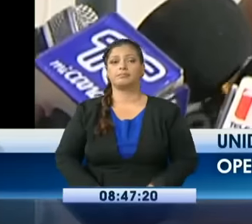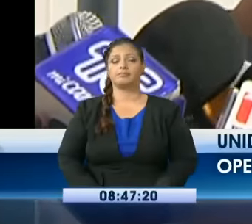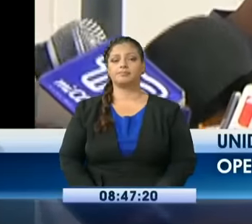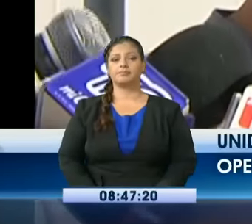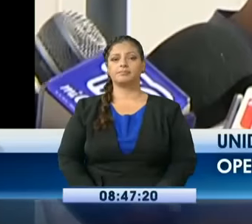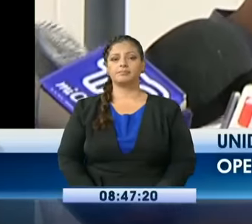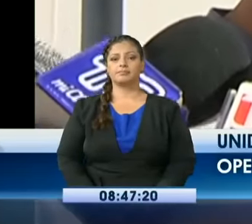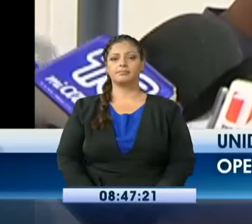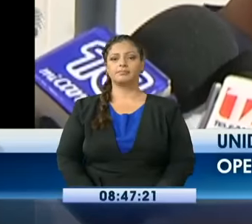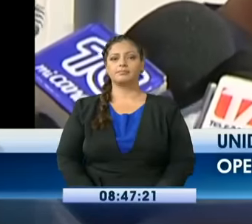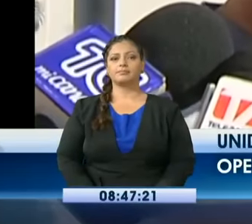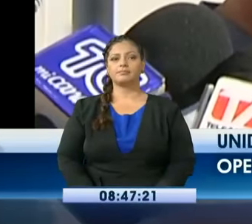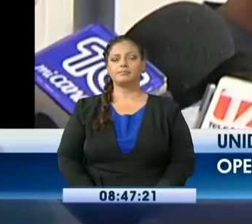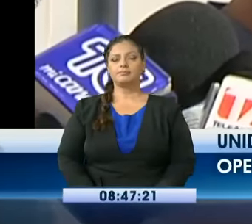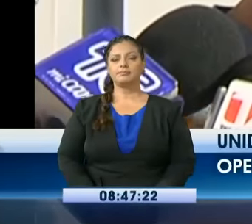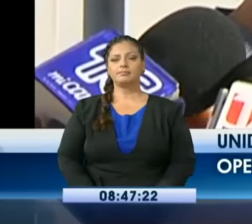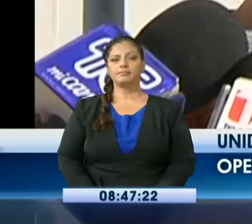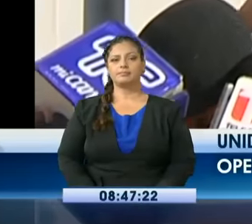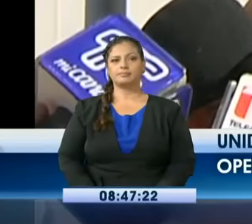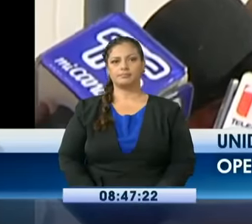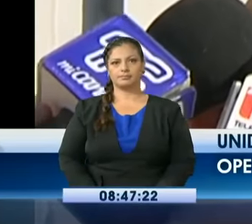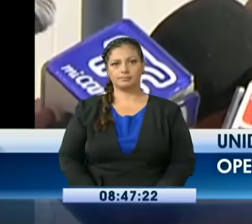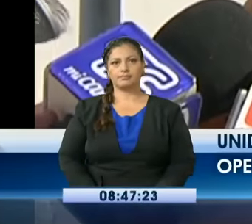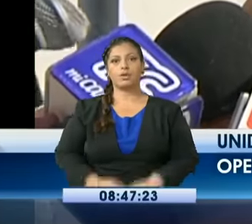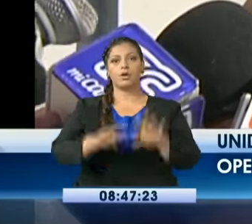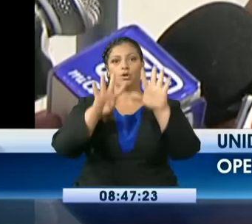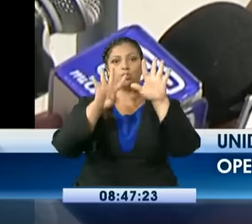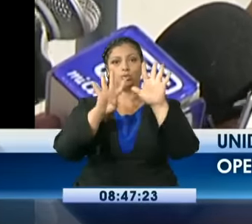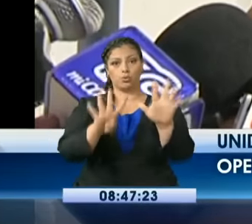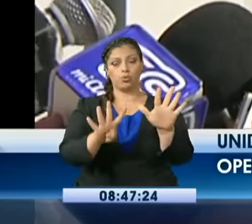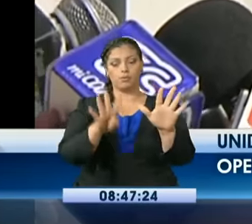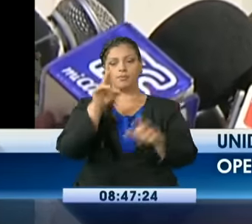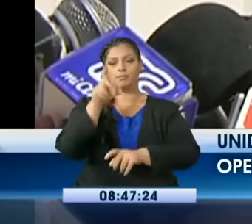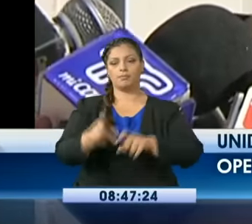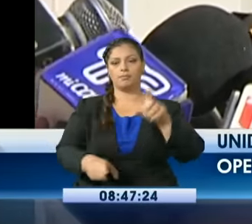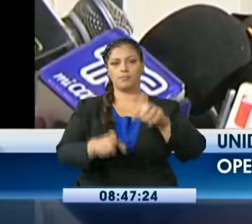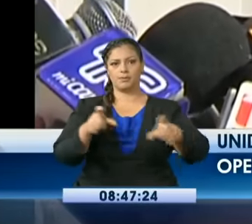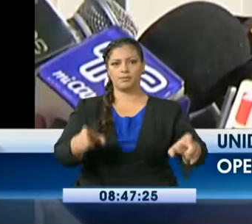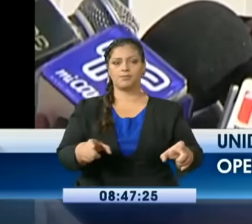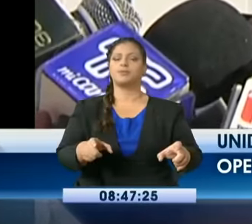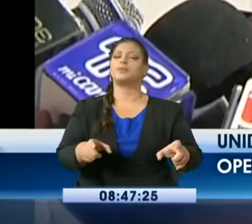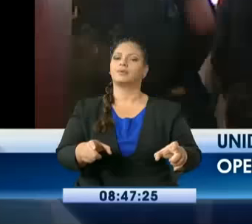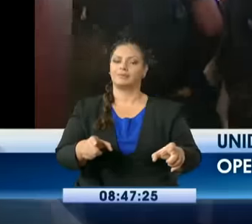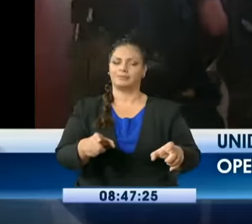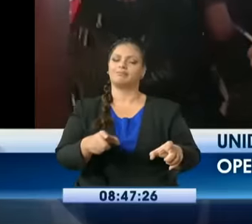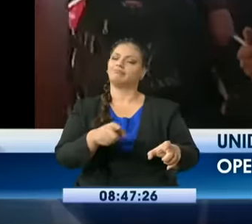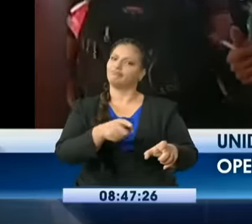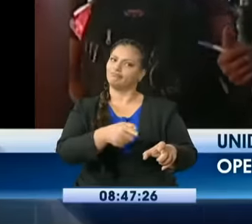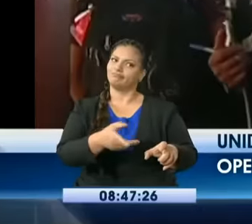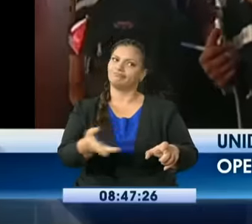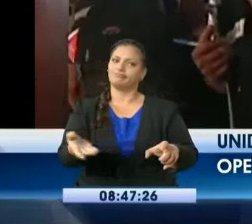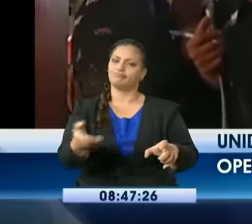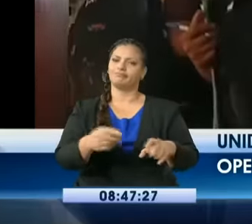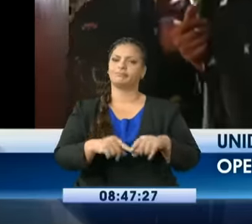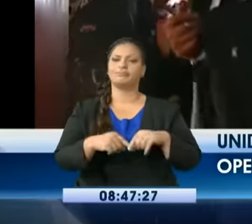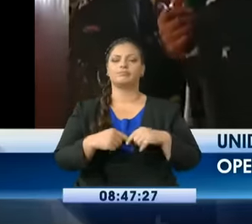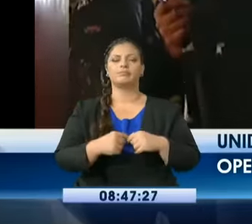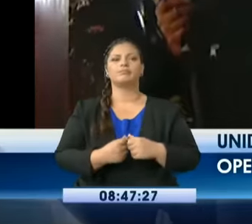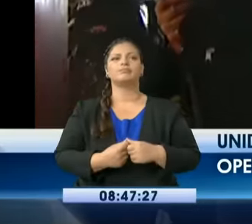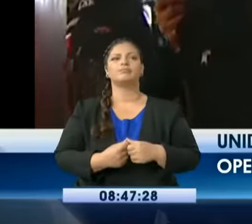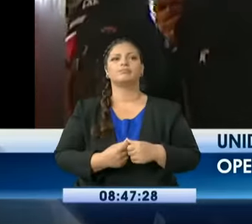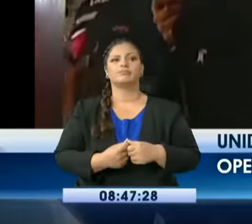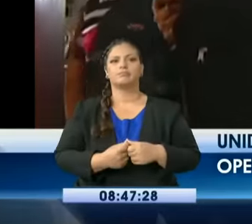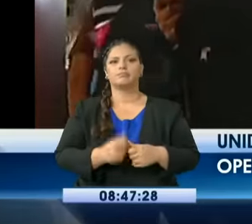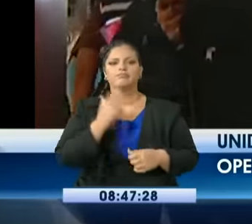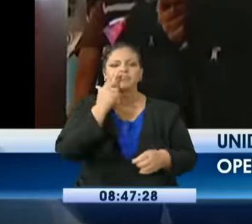lo cual se pudo identificar a nueve individuos que eran integrantes de este grupo de personas que estaban dedicados a